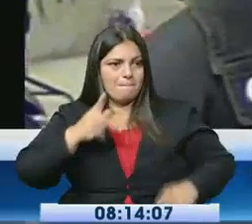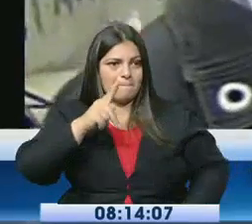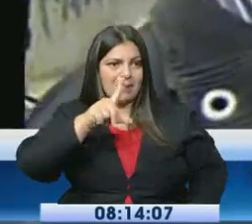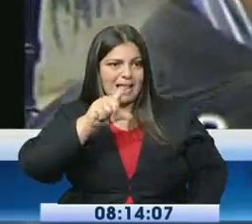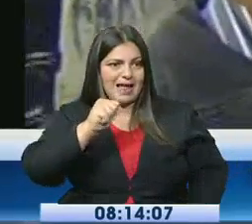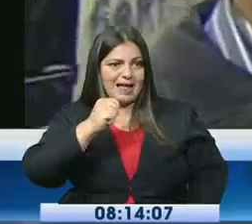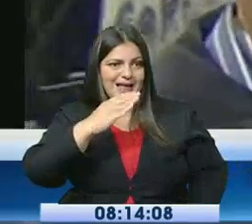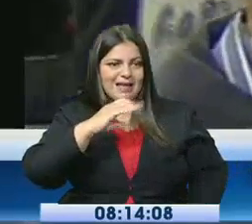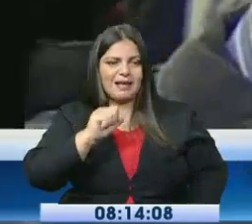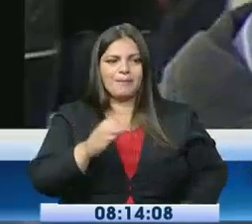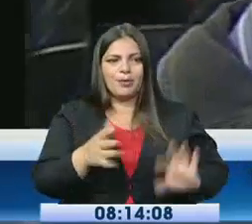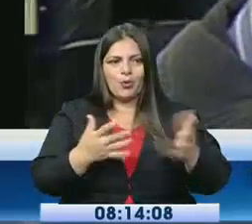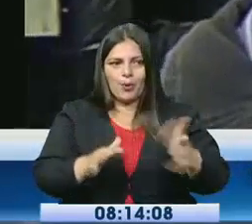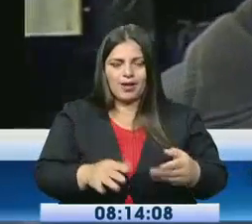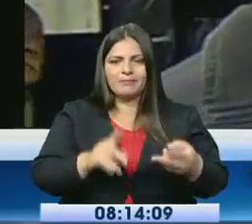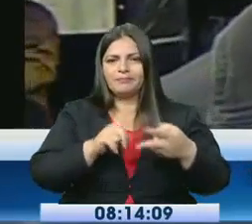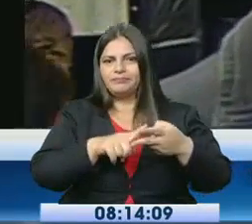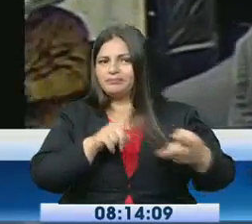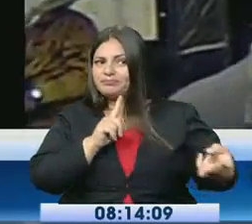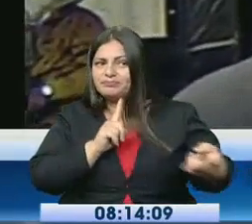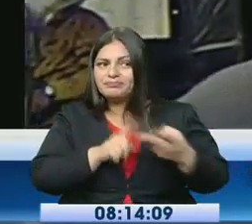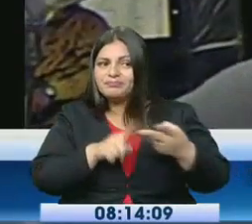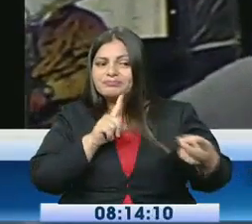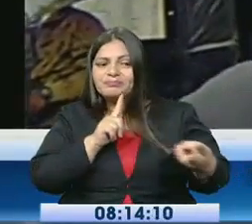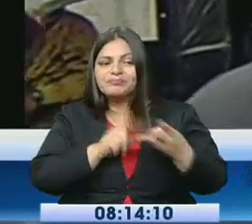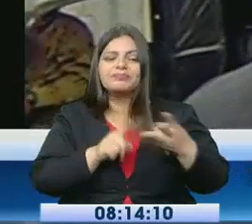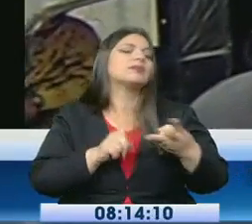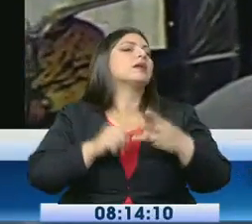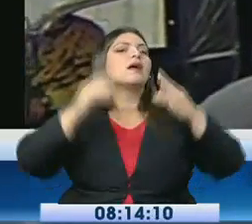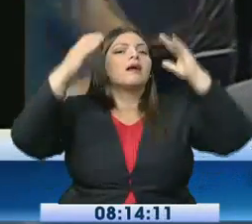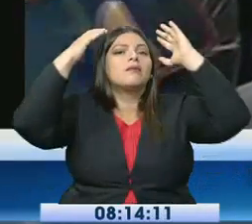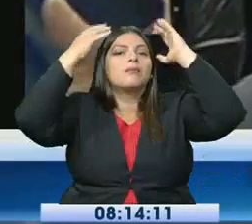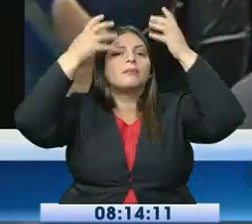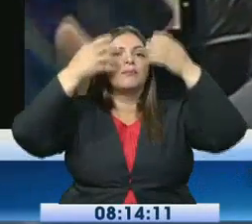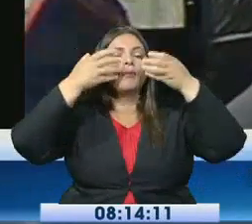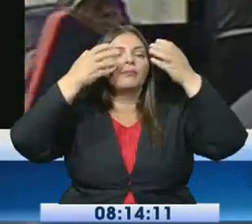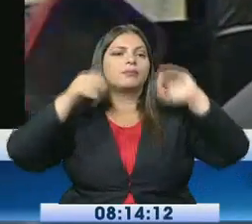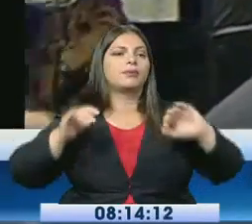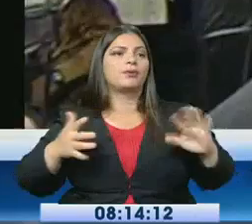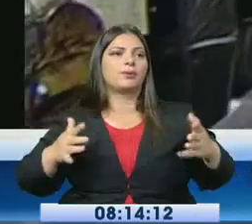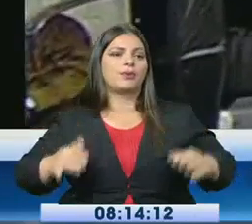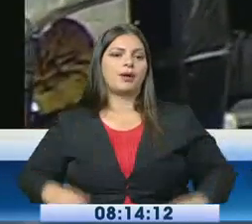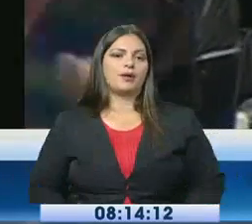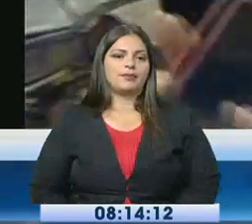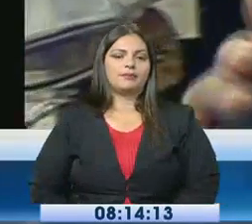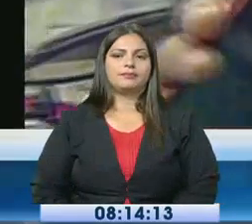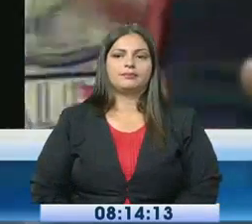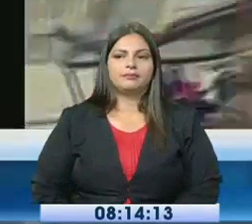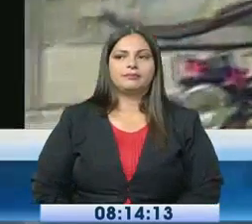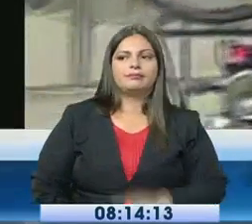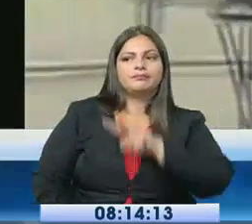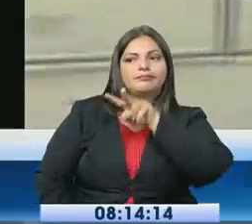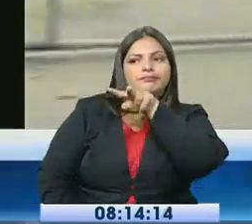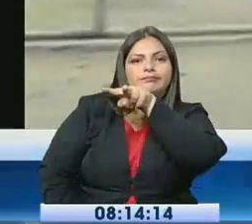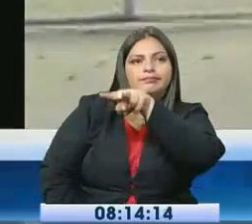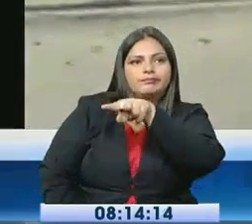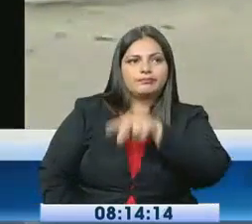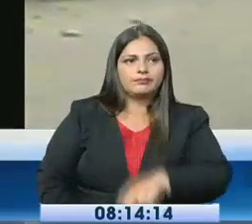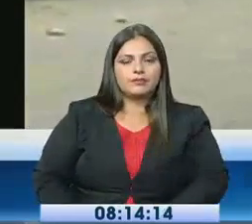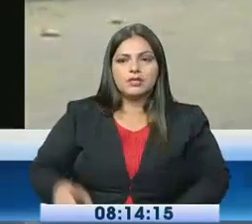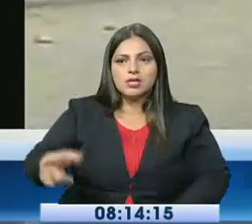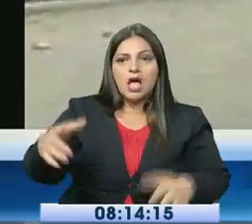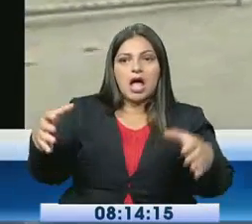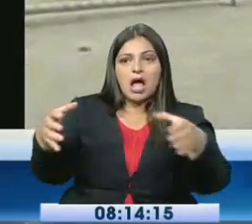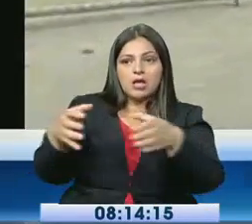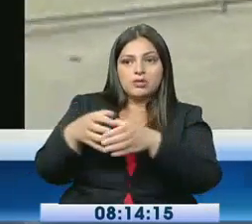operativos. O sea, usted, toda moto que usted ve, exactamente como está la que está entrando, sin documento, esas motos ni siquiera es de aquí, también ingresan aquí hacia este